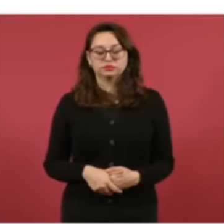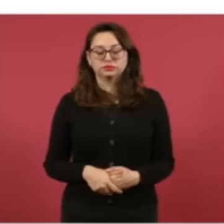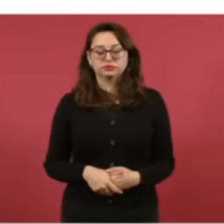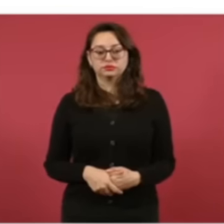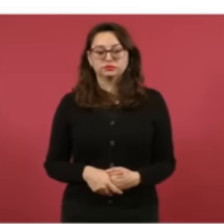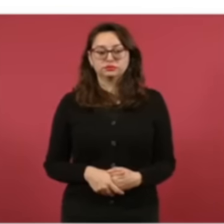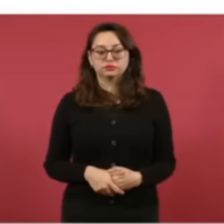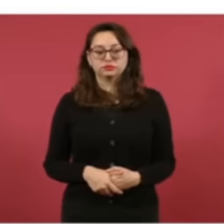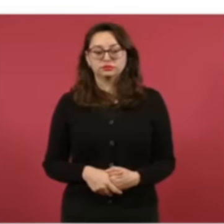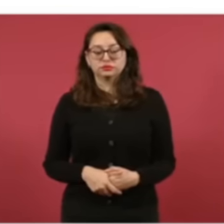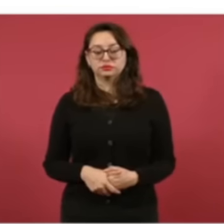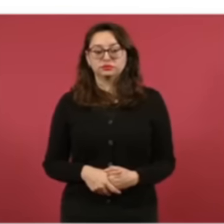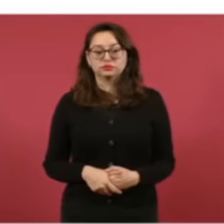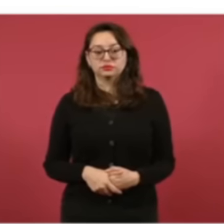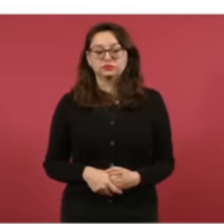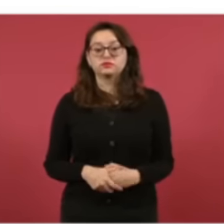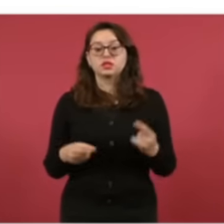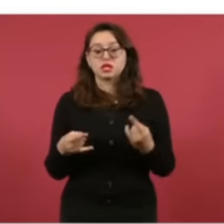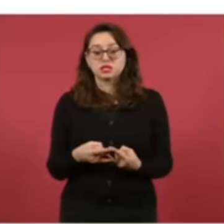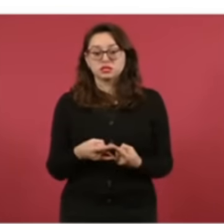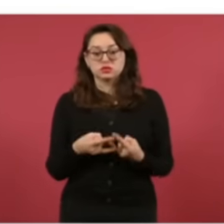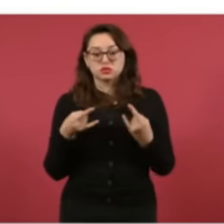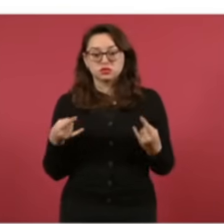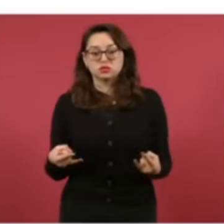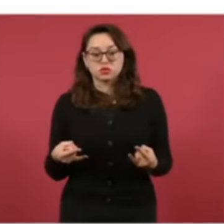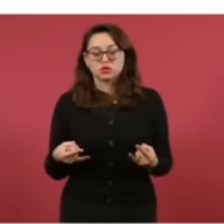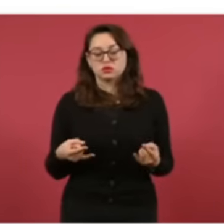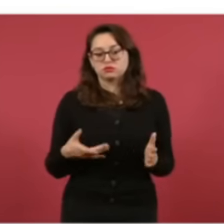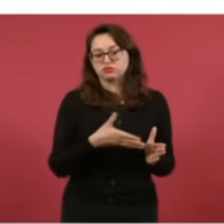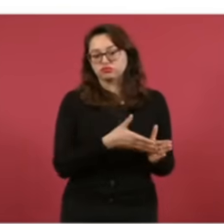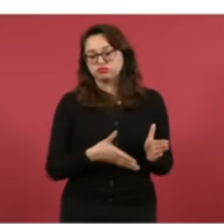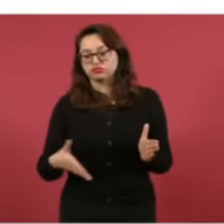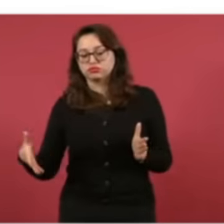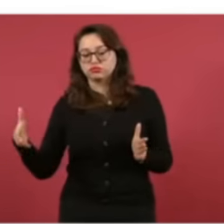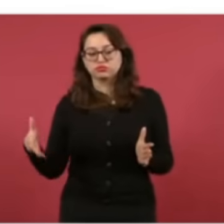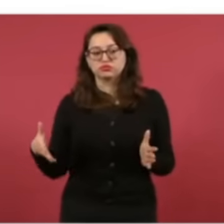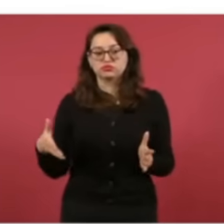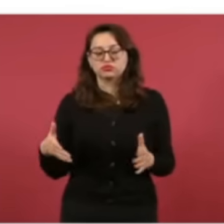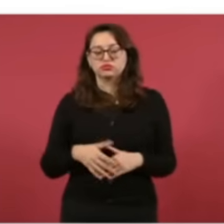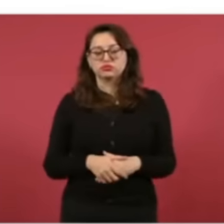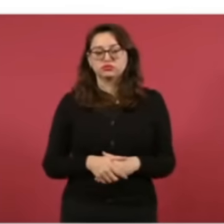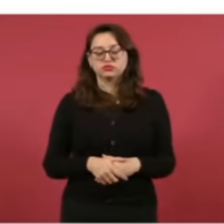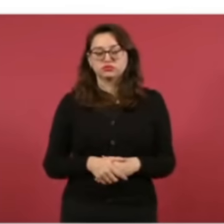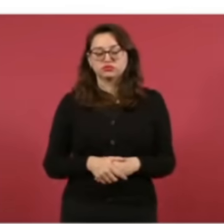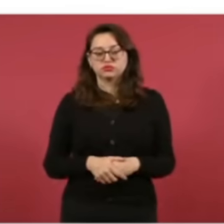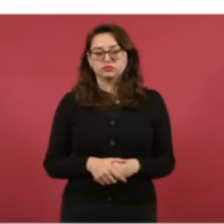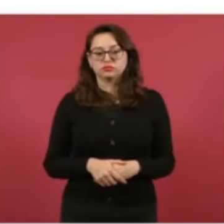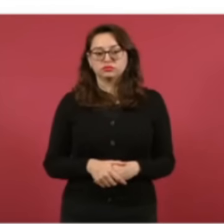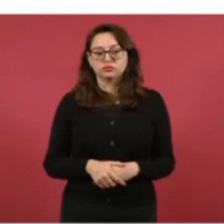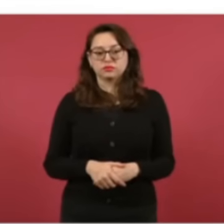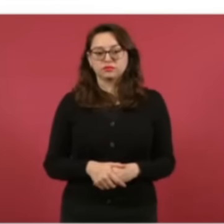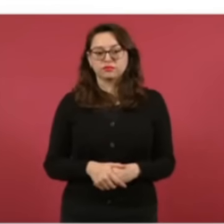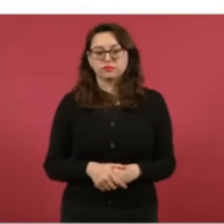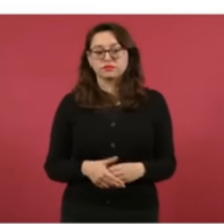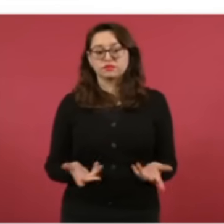Es una historia narrativa de la decena. Eso es lo que habría que discutir,